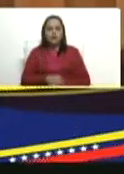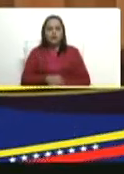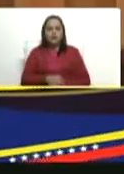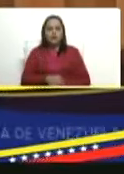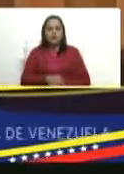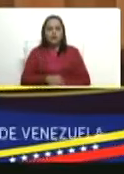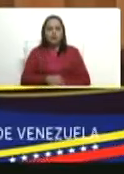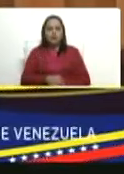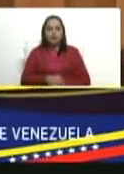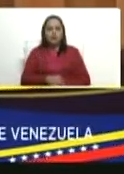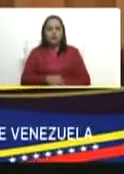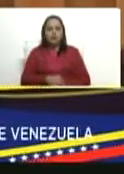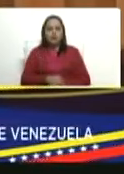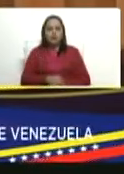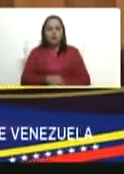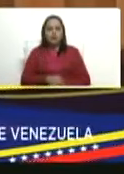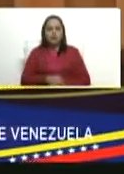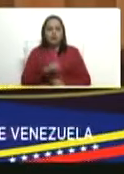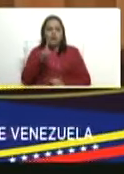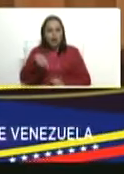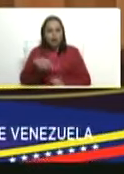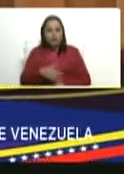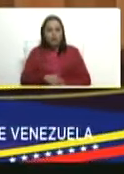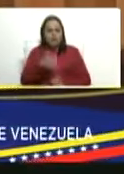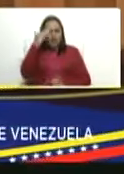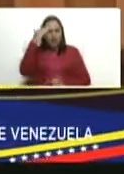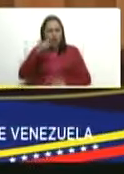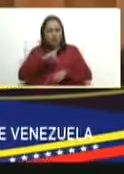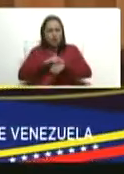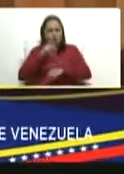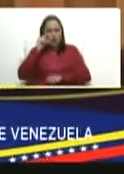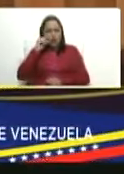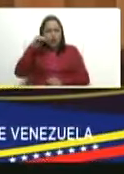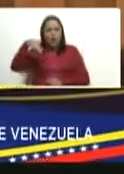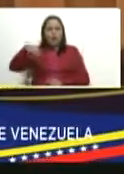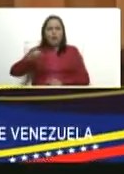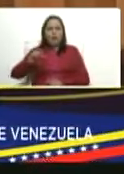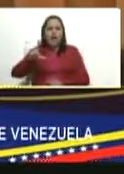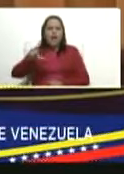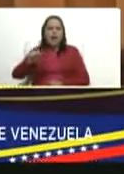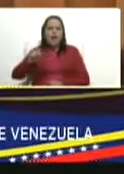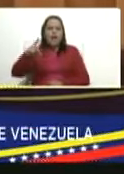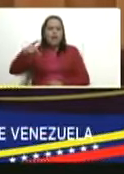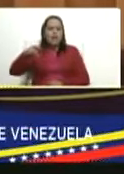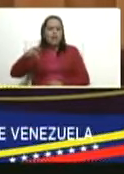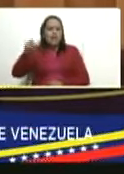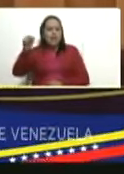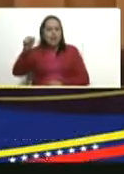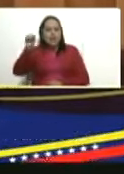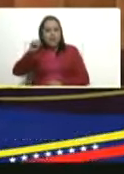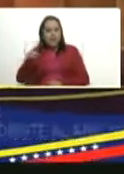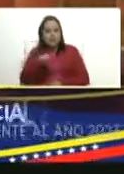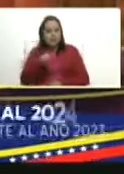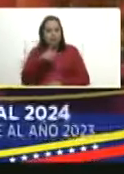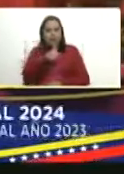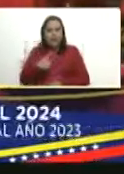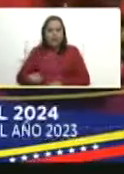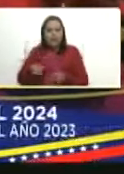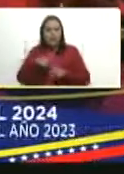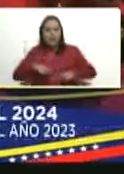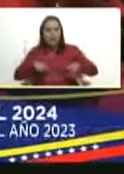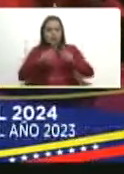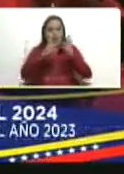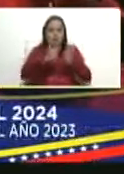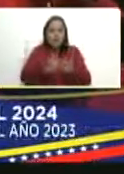Saludos también al doctor Malaquías Rodríguez, presidente de la Sala Política Administrativa, al doctor